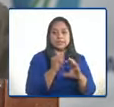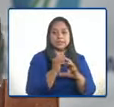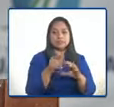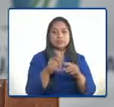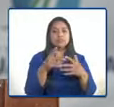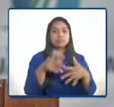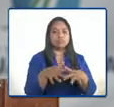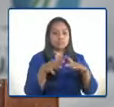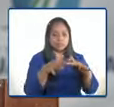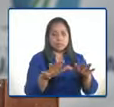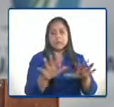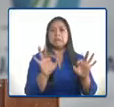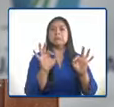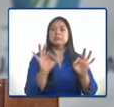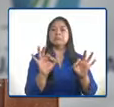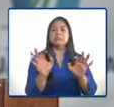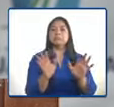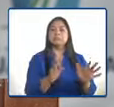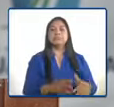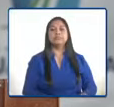forma expedita.